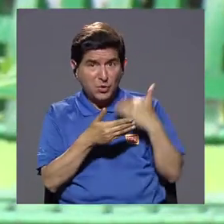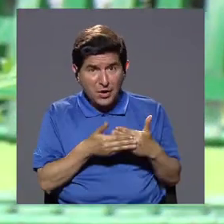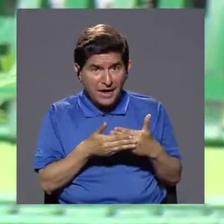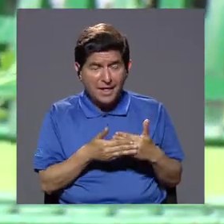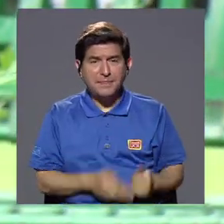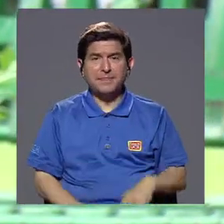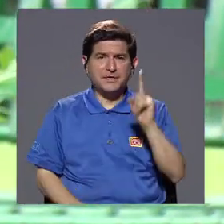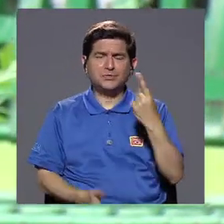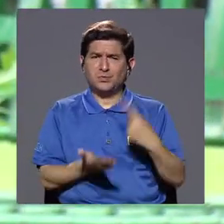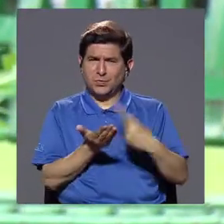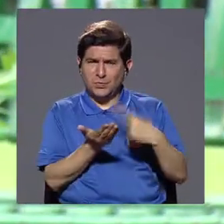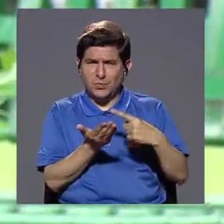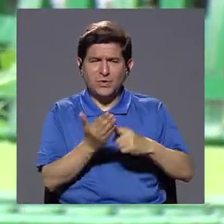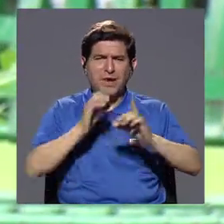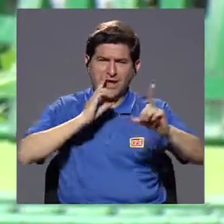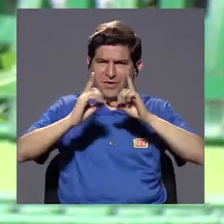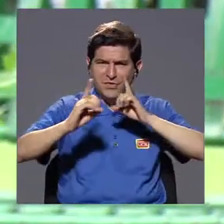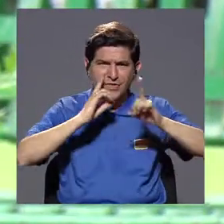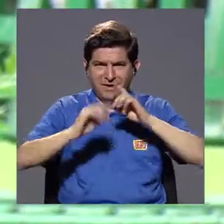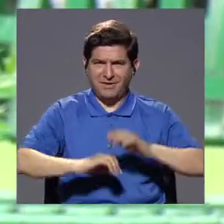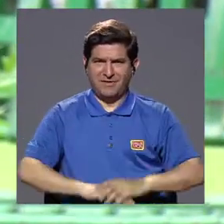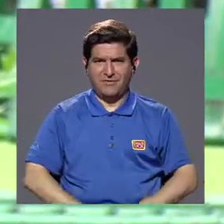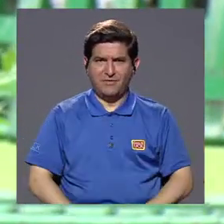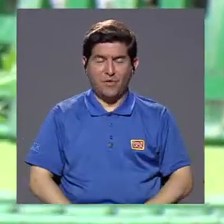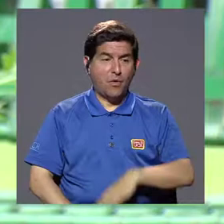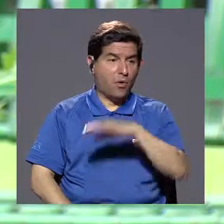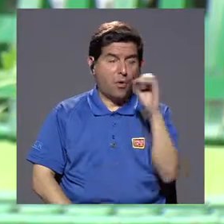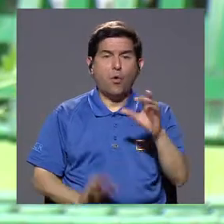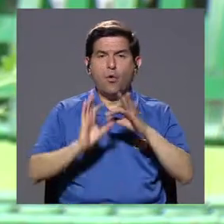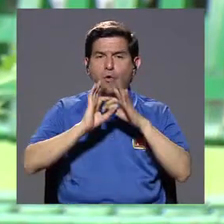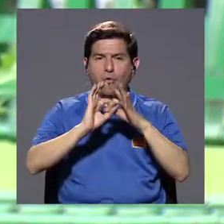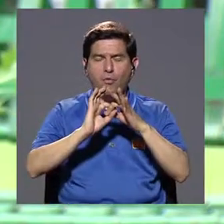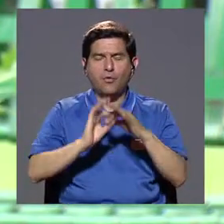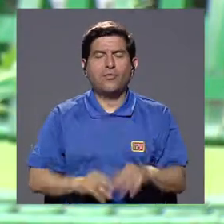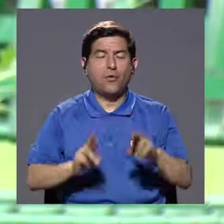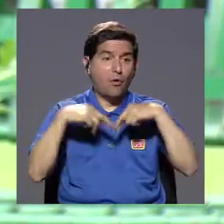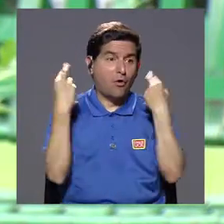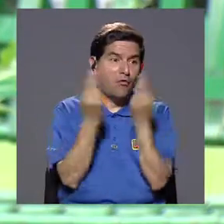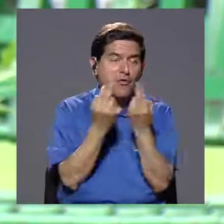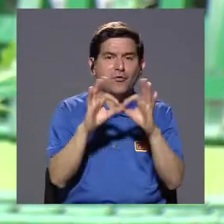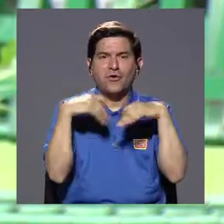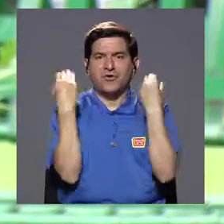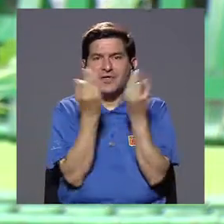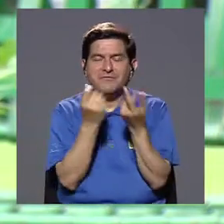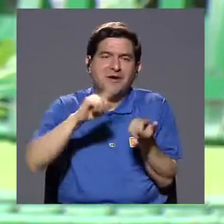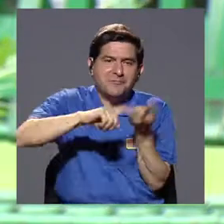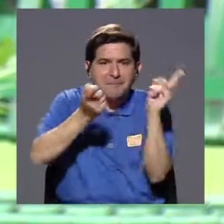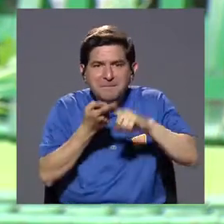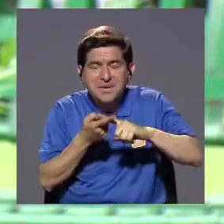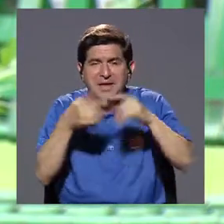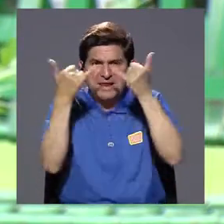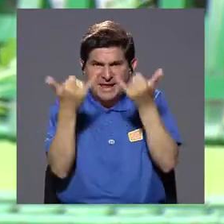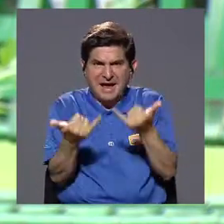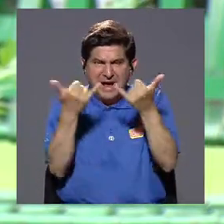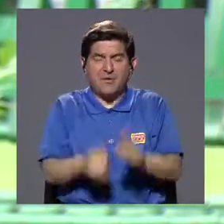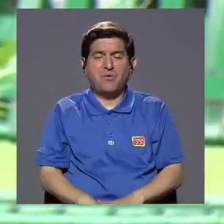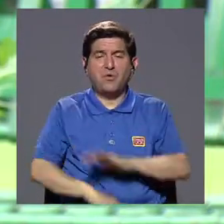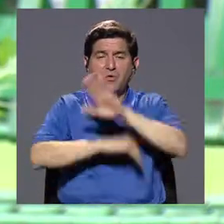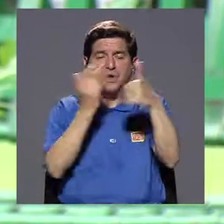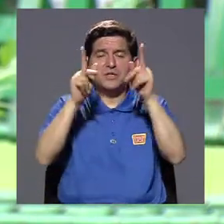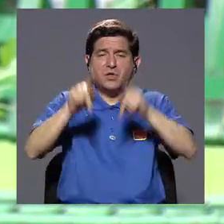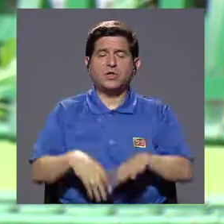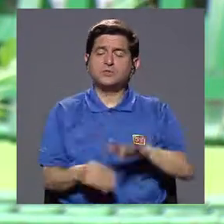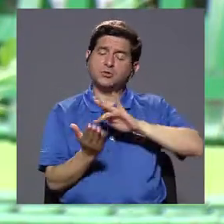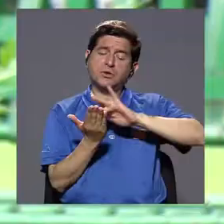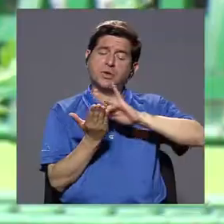antes era una discusión un diálogo o una reunión familiar o de amistad ahora es todo el mundo viendo una